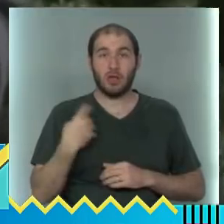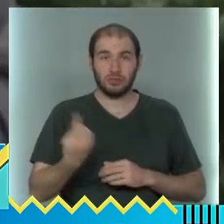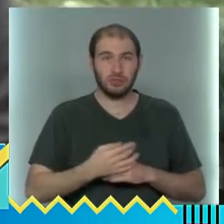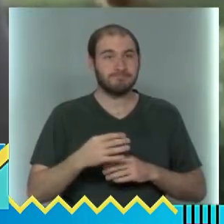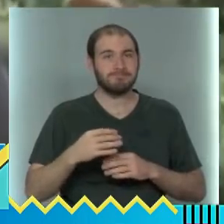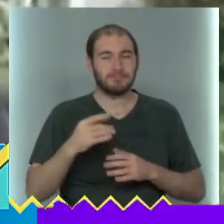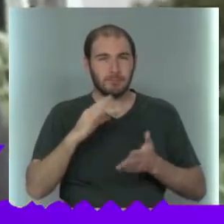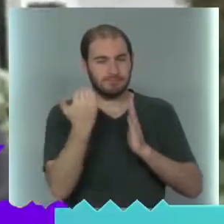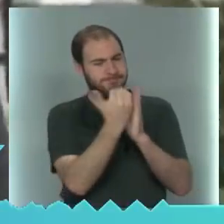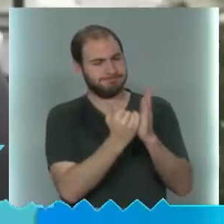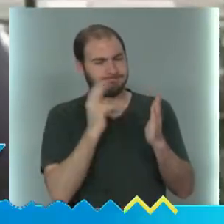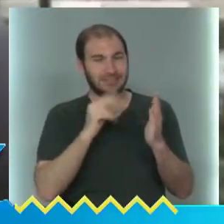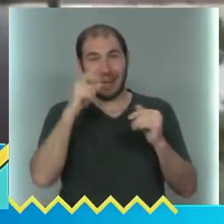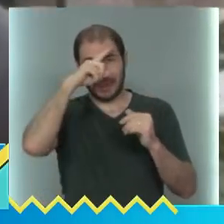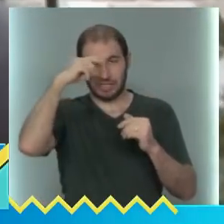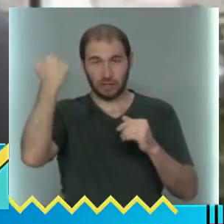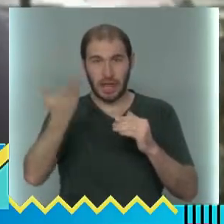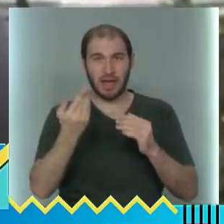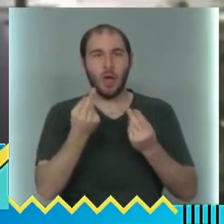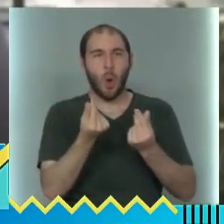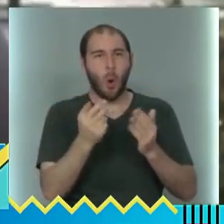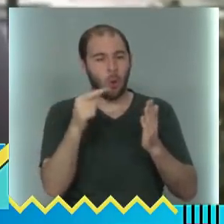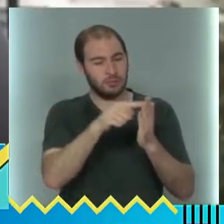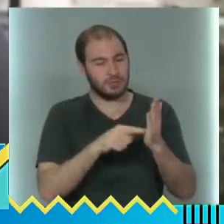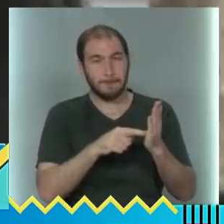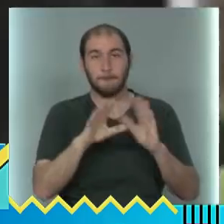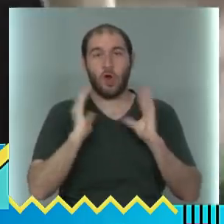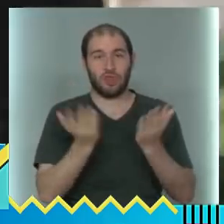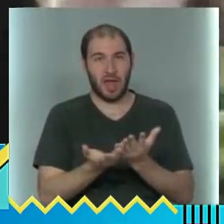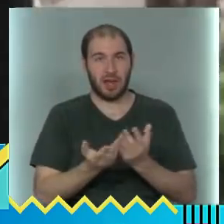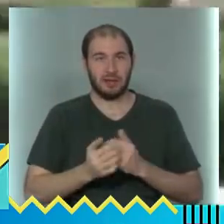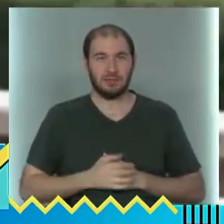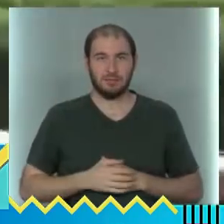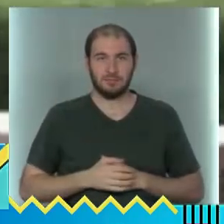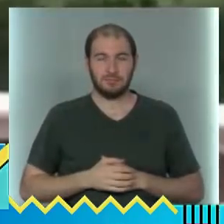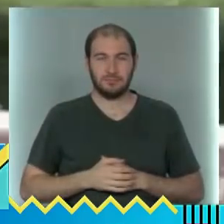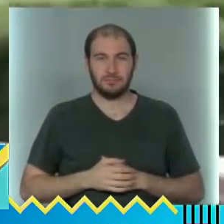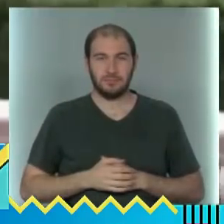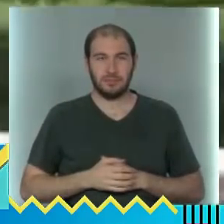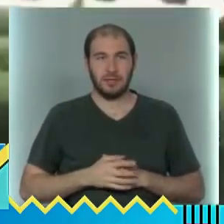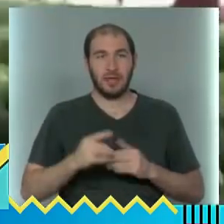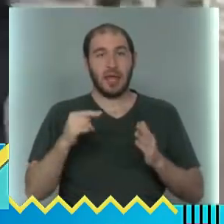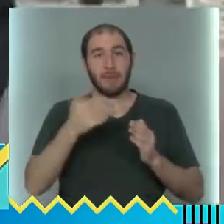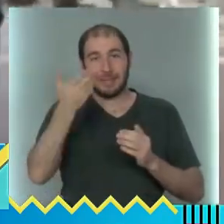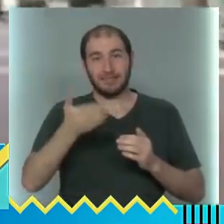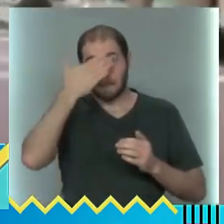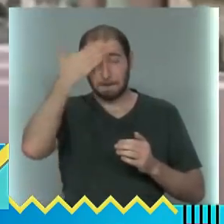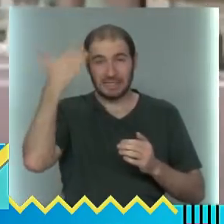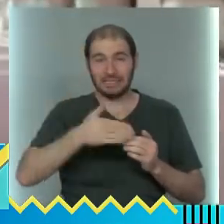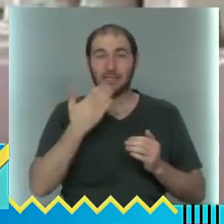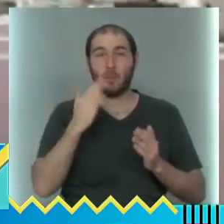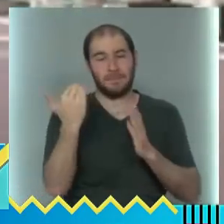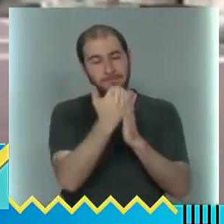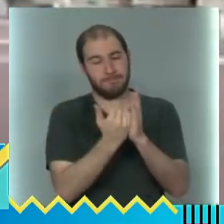que guiar por unos criterios internacionales, que son los que se utilizan a nivel mundial, que tiene que cumplir el paciente